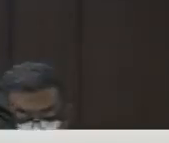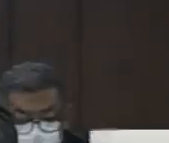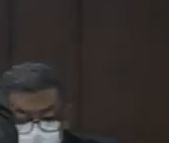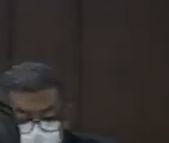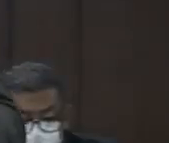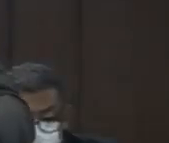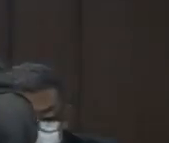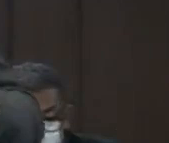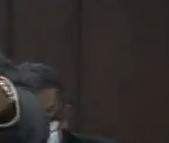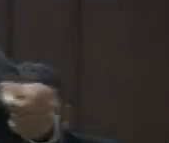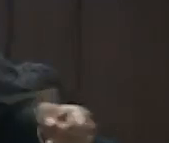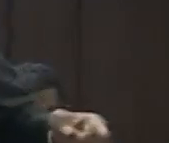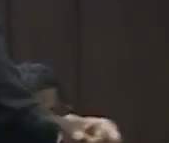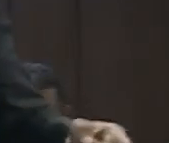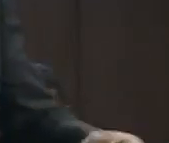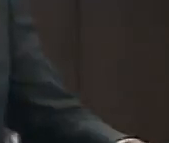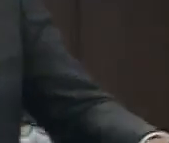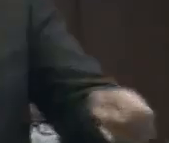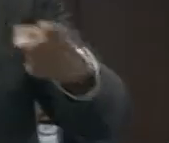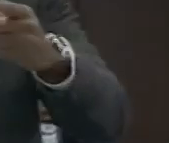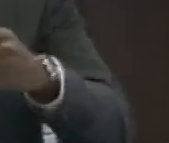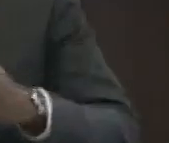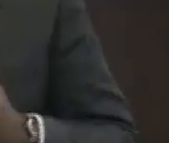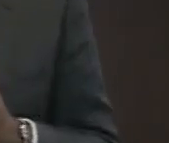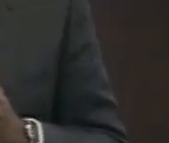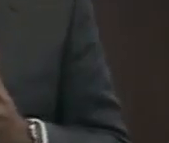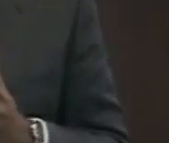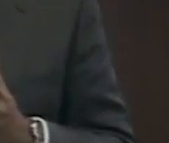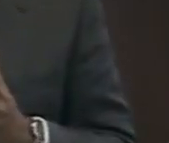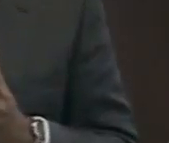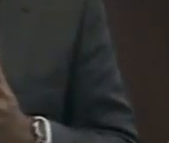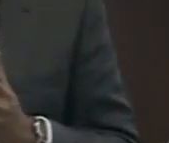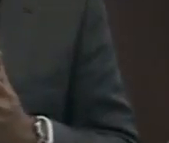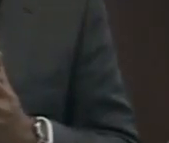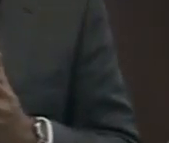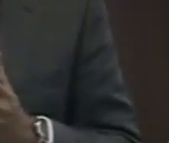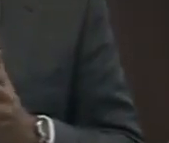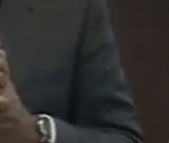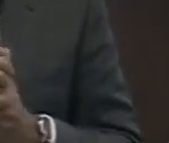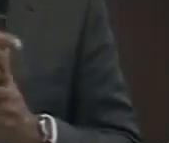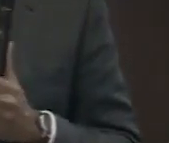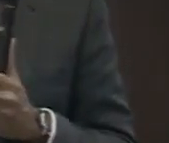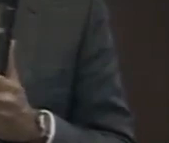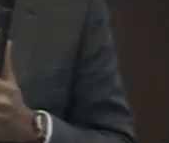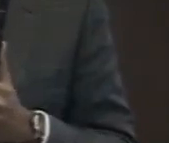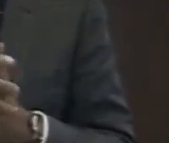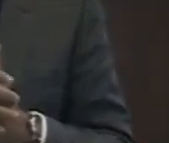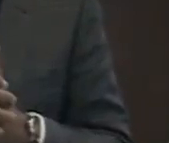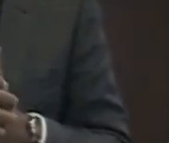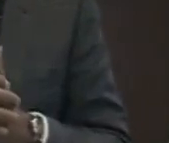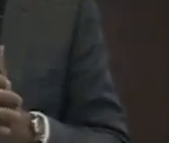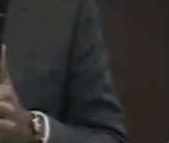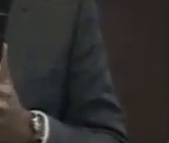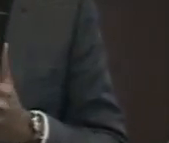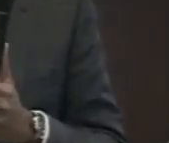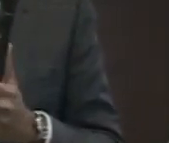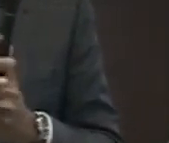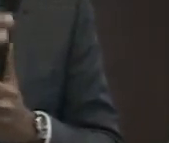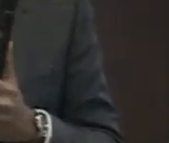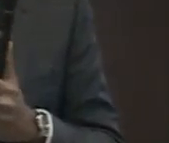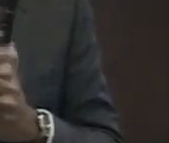de lucha que tienen nuestros pueblos originarios de una ciudad que se fundó precisamente a orilla del río Turbio y que representa para el